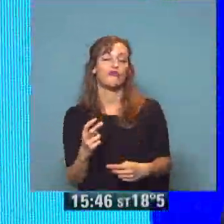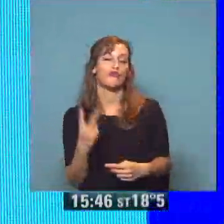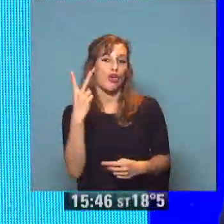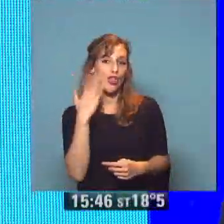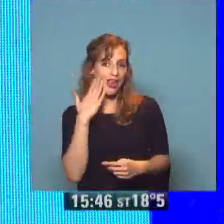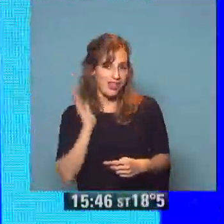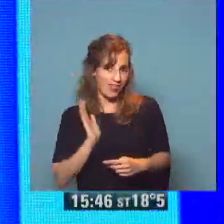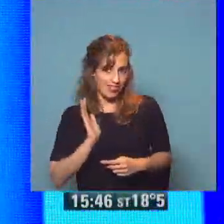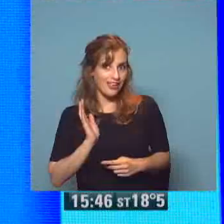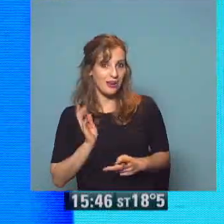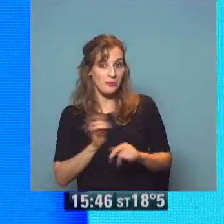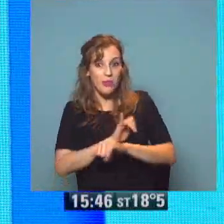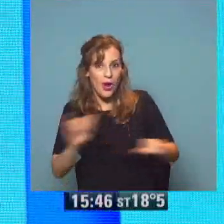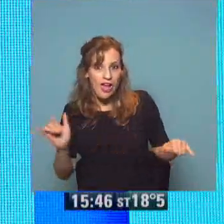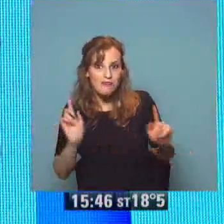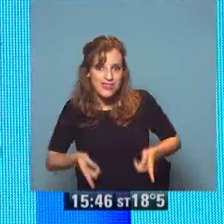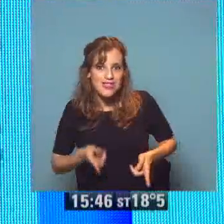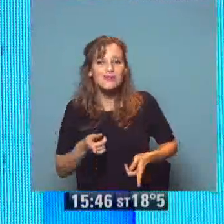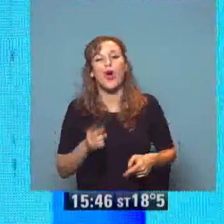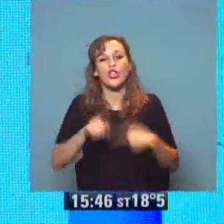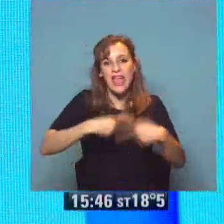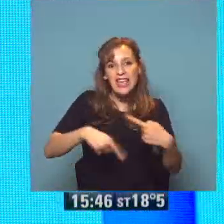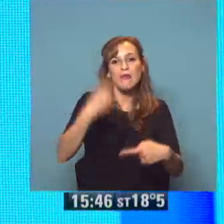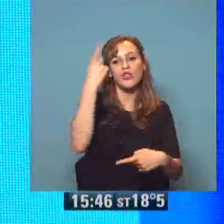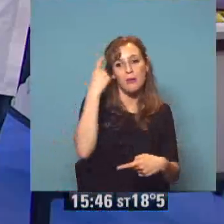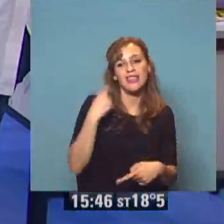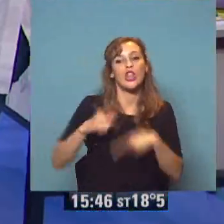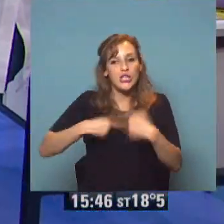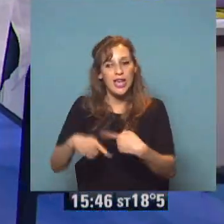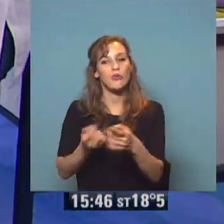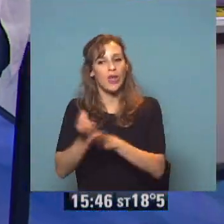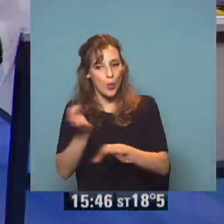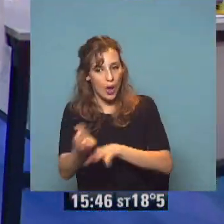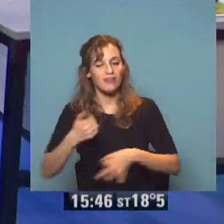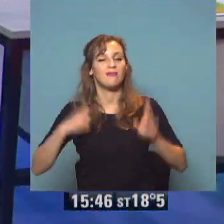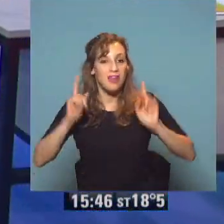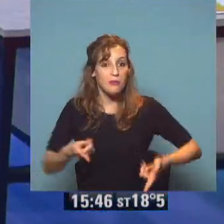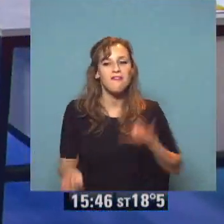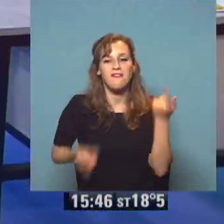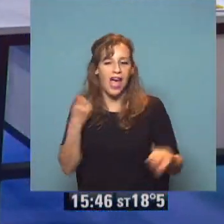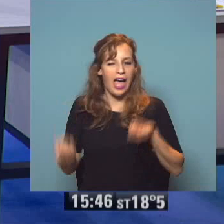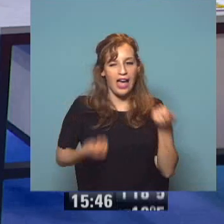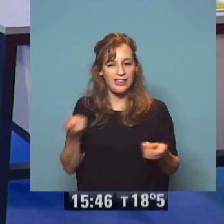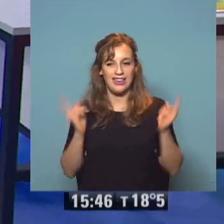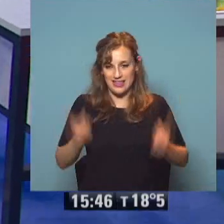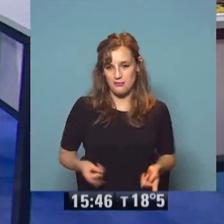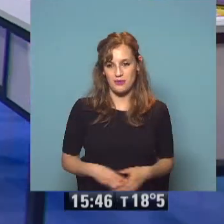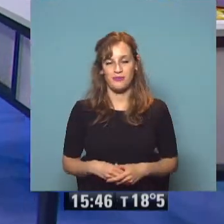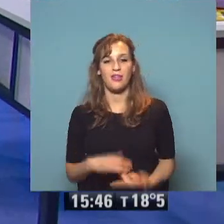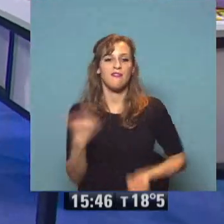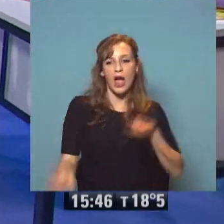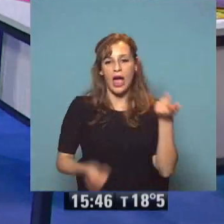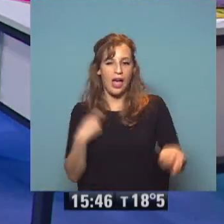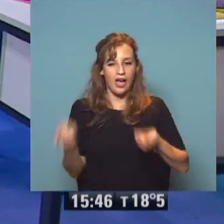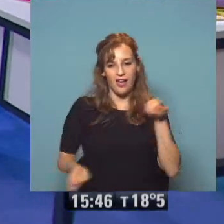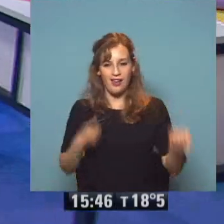Acá mismo, ¿eh? Seguimos aprendiendo, seguimos educando, pero también seguimos bailando. A ver, poneme la música. Sí. A ver si bailamos un poquito todos